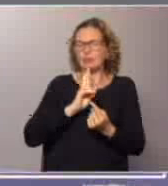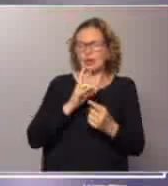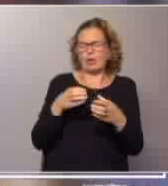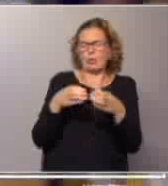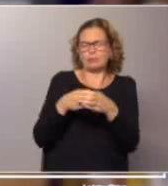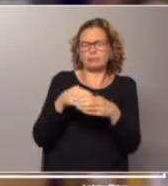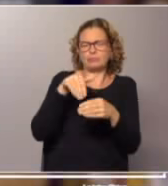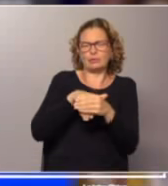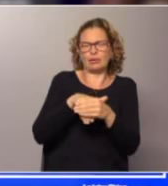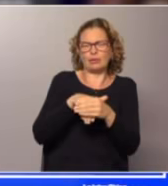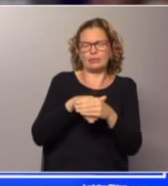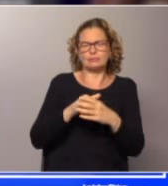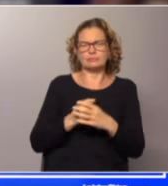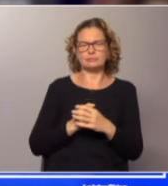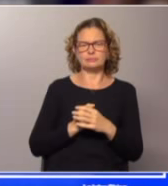comicios